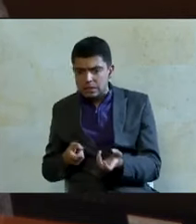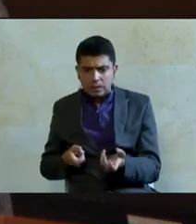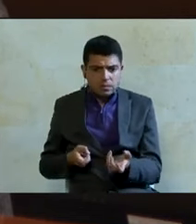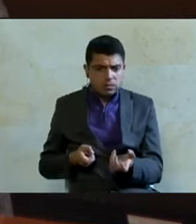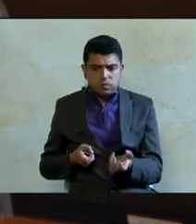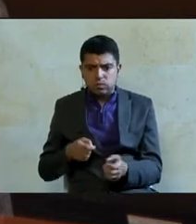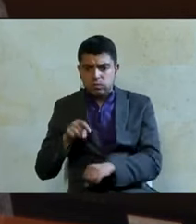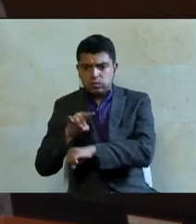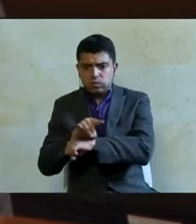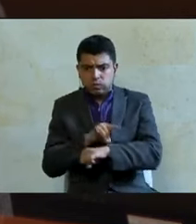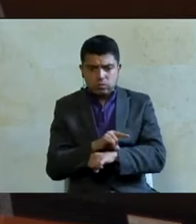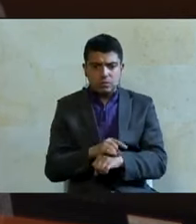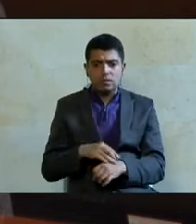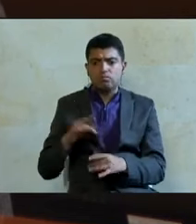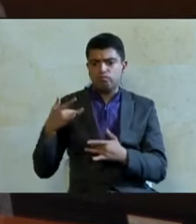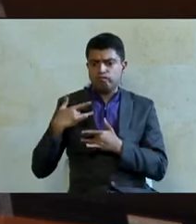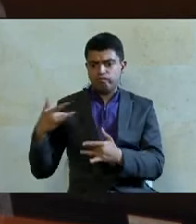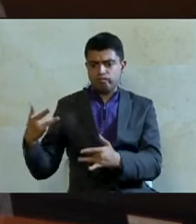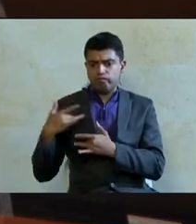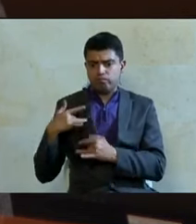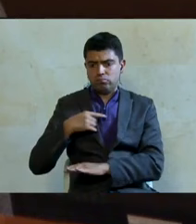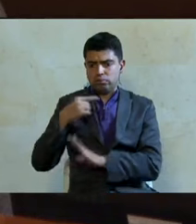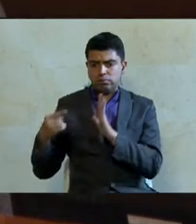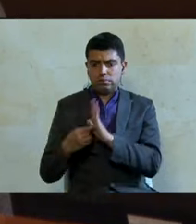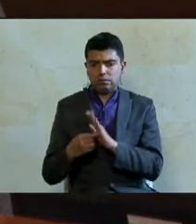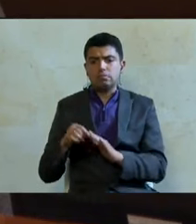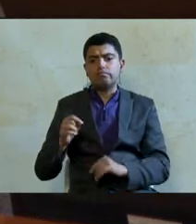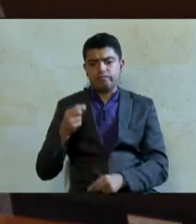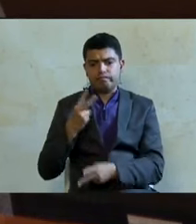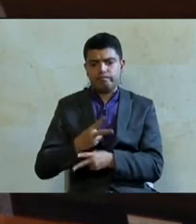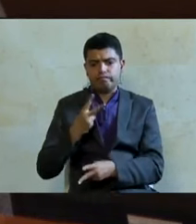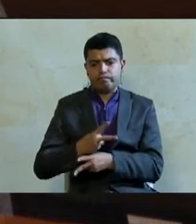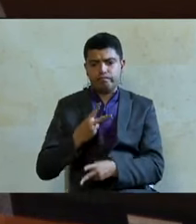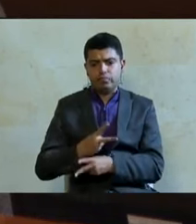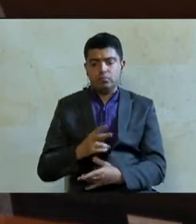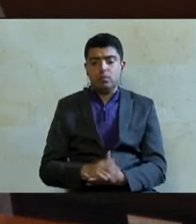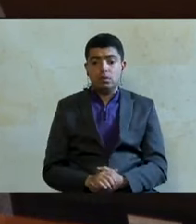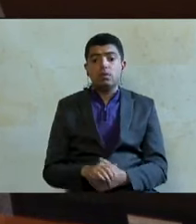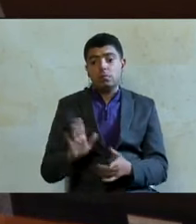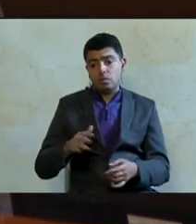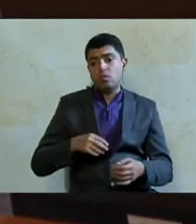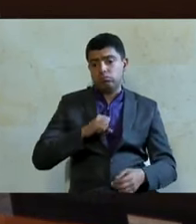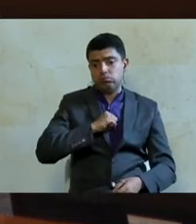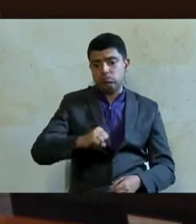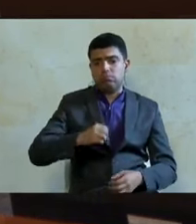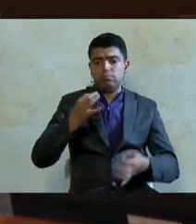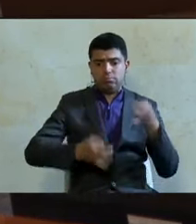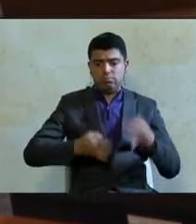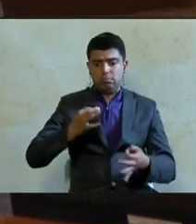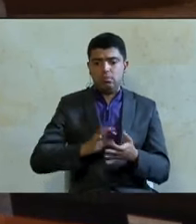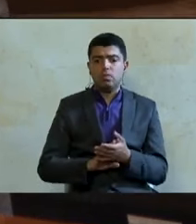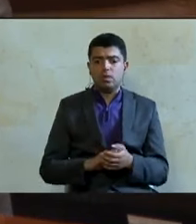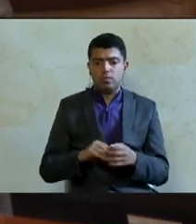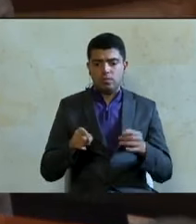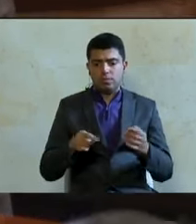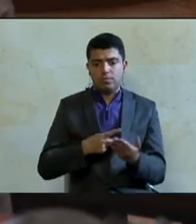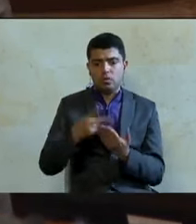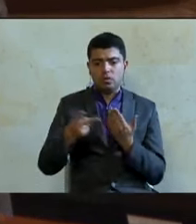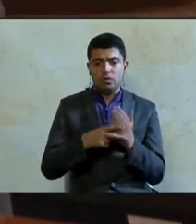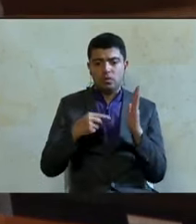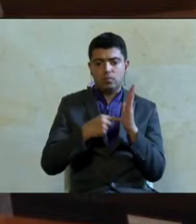prácticamente permanente y y es un justo hecho que se restablece presidente queríamos dejar ese